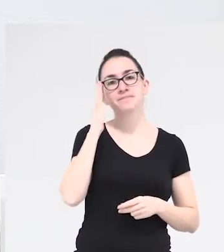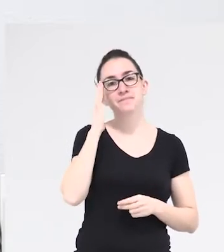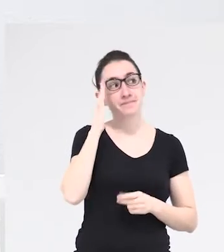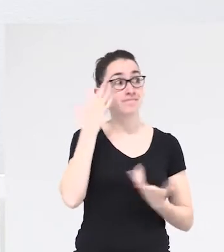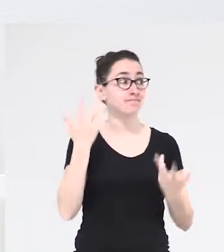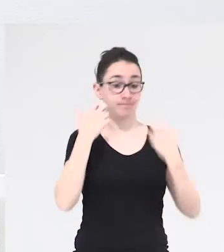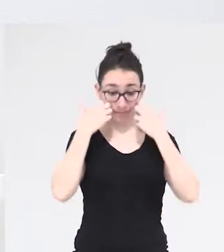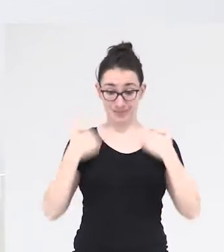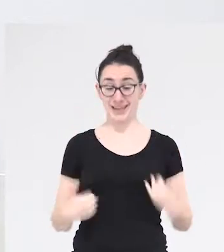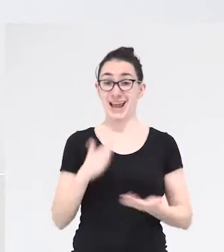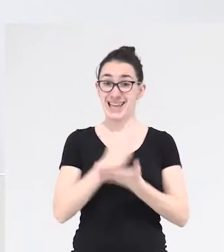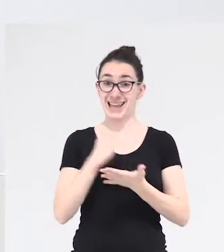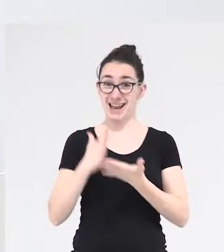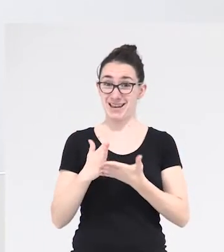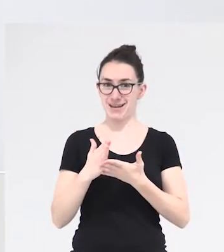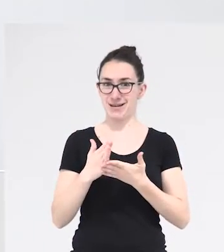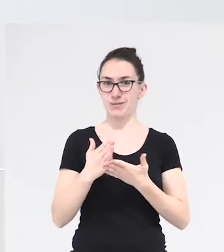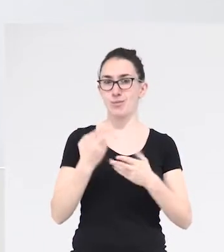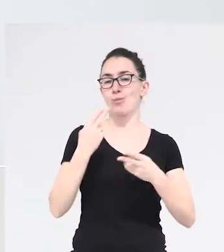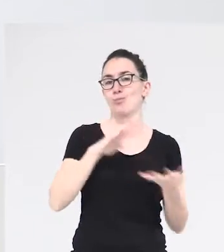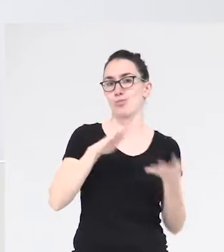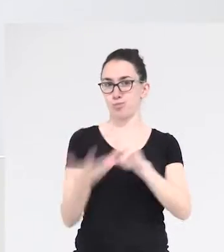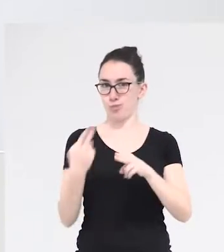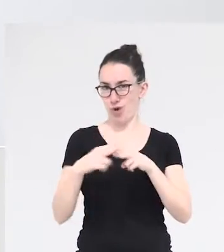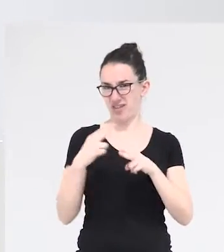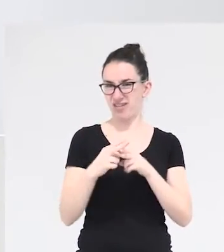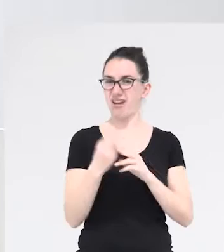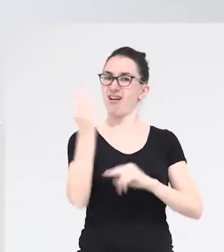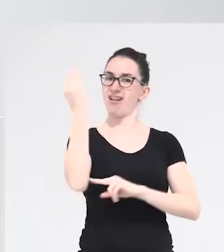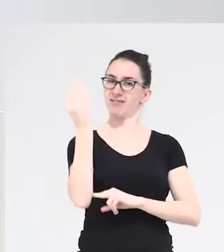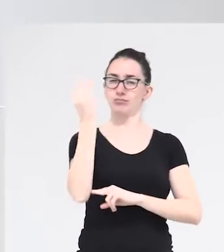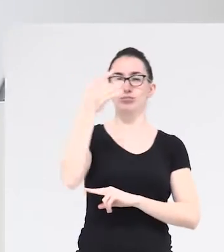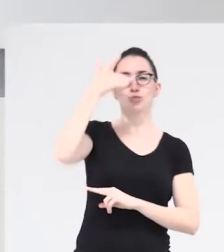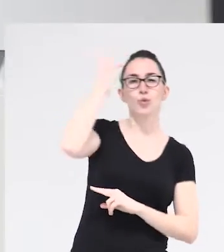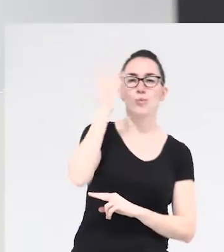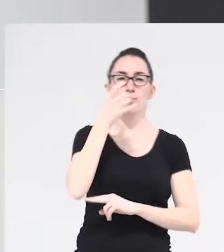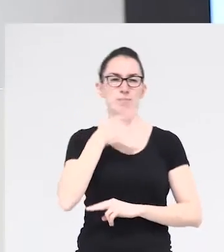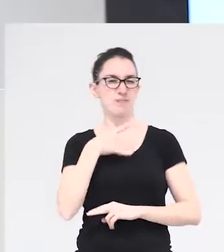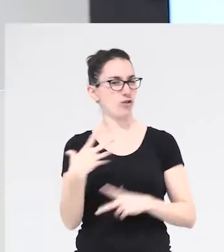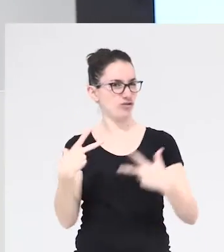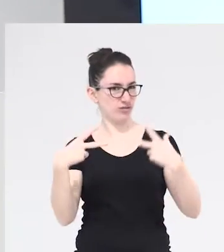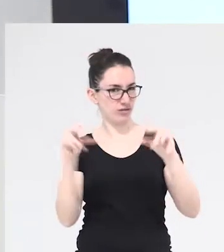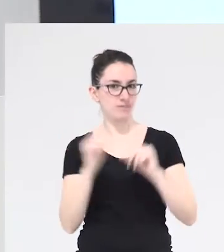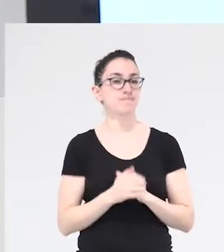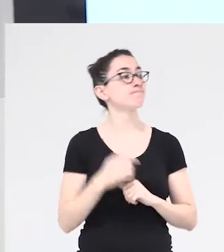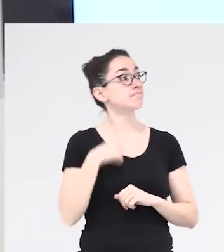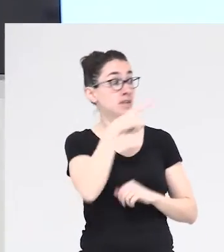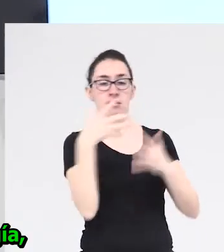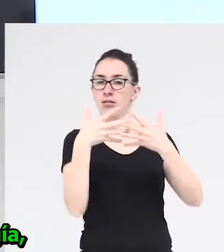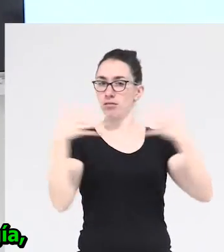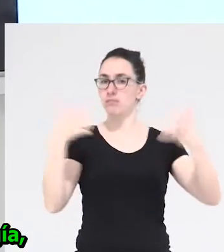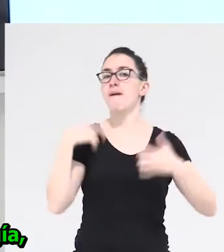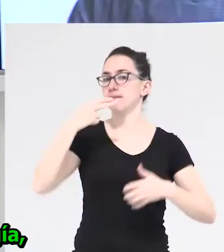politizar la carne y deshacer estos patrones tan blancos, ¿no? Y rubios. Bueno, aquí, esta cita que me interesa